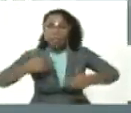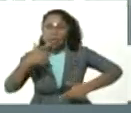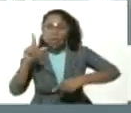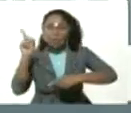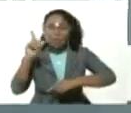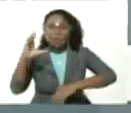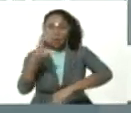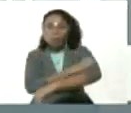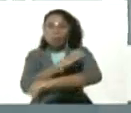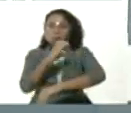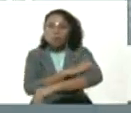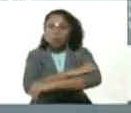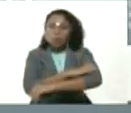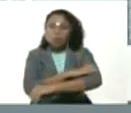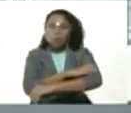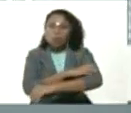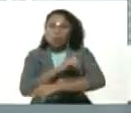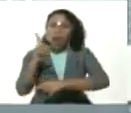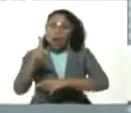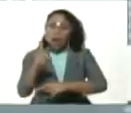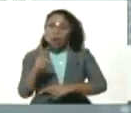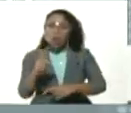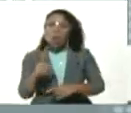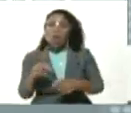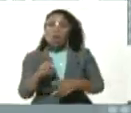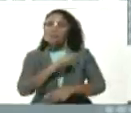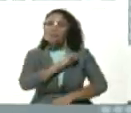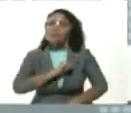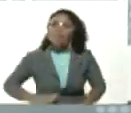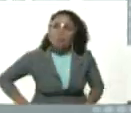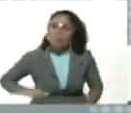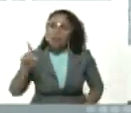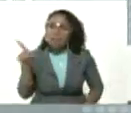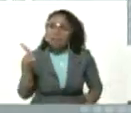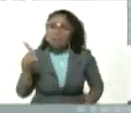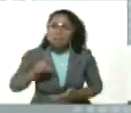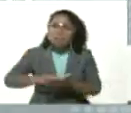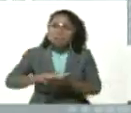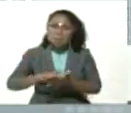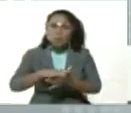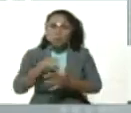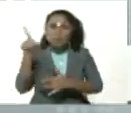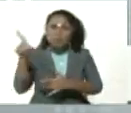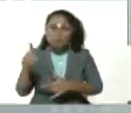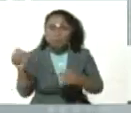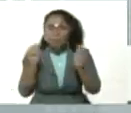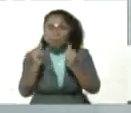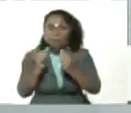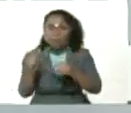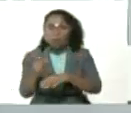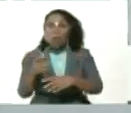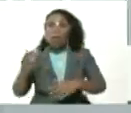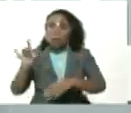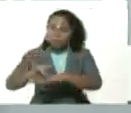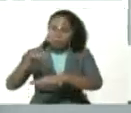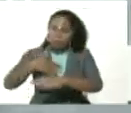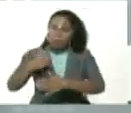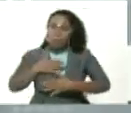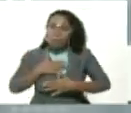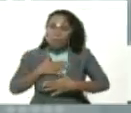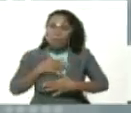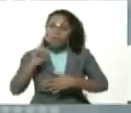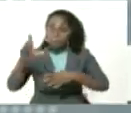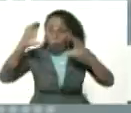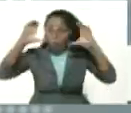extremista, a los vagos, a los parásitos de la gobernación de Mérida, me los dejas a mí. Tú